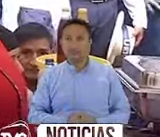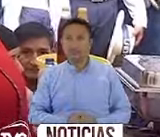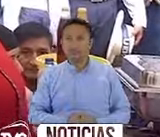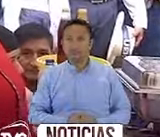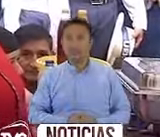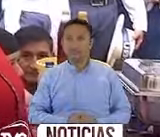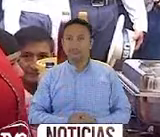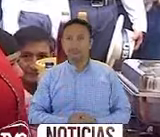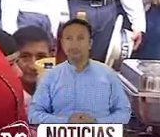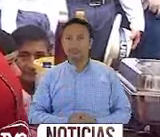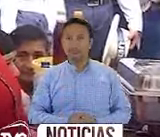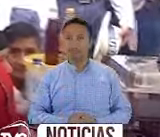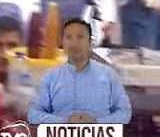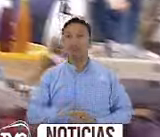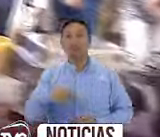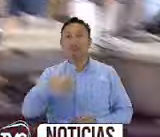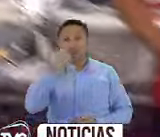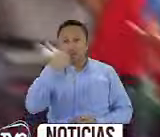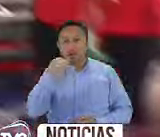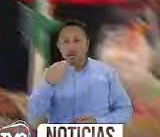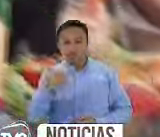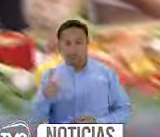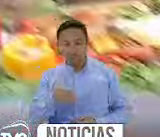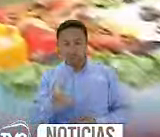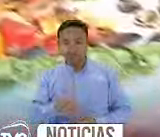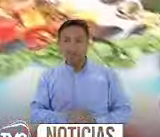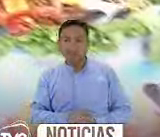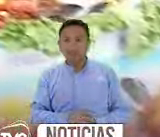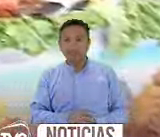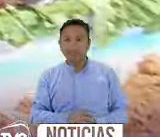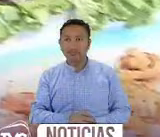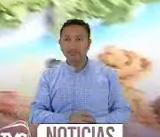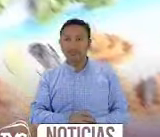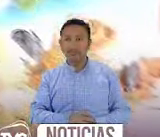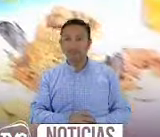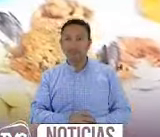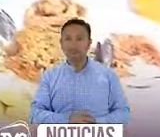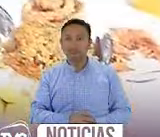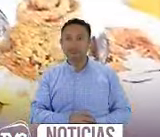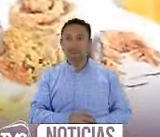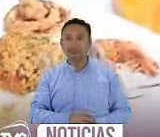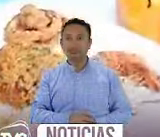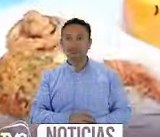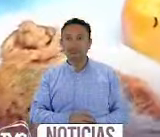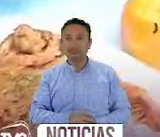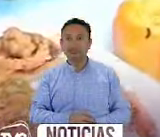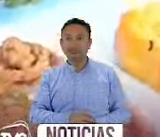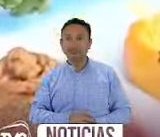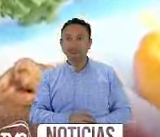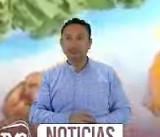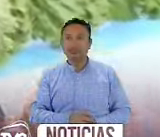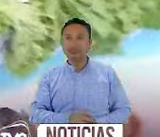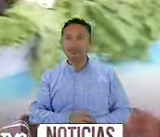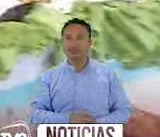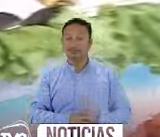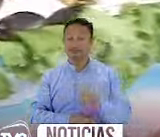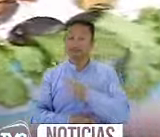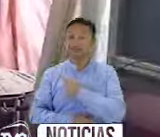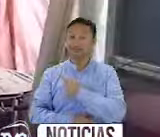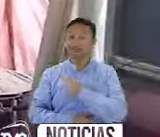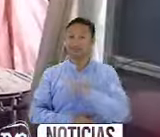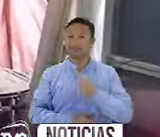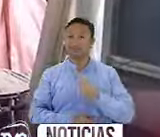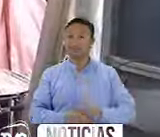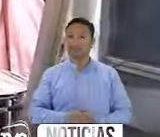marisquero con lo que es la variedad de mariscos, en lo que es pulpa panado, un cevichito curtido. Y nuestro